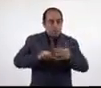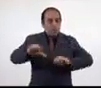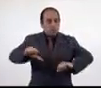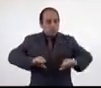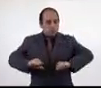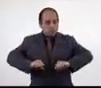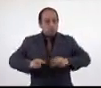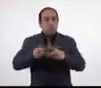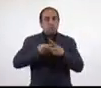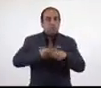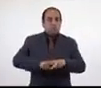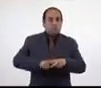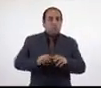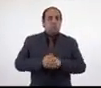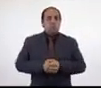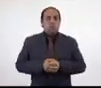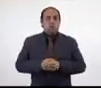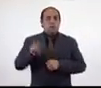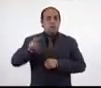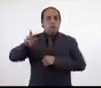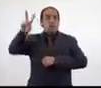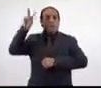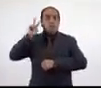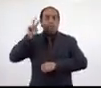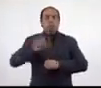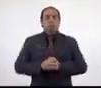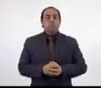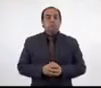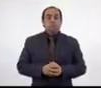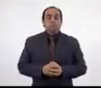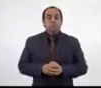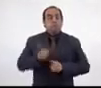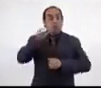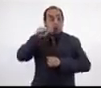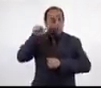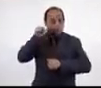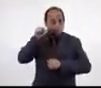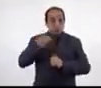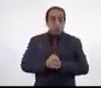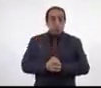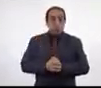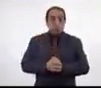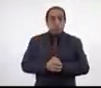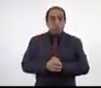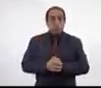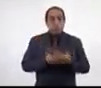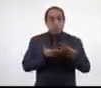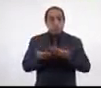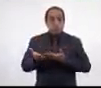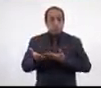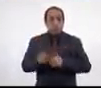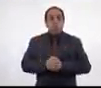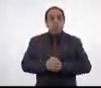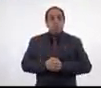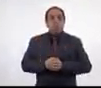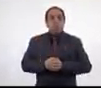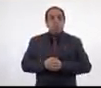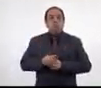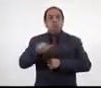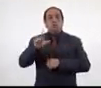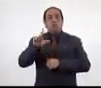que además inició desde el día viernes pasado. El día de ayer arribó de Alemania el